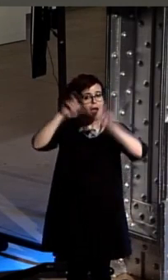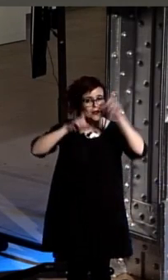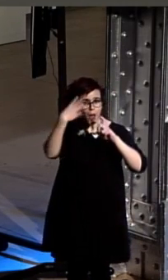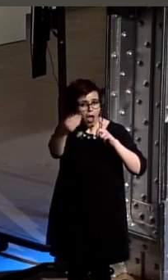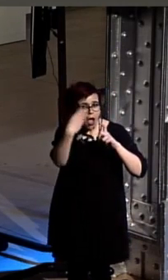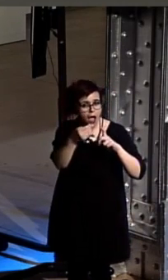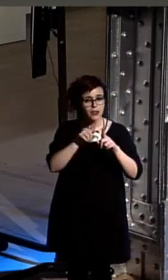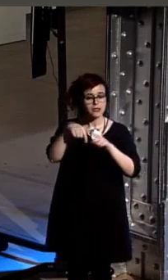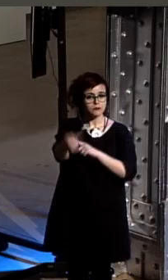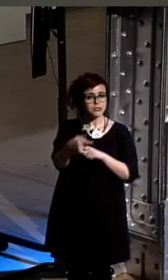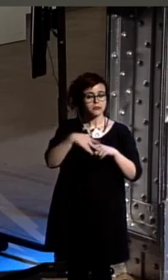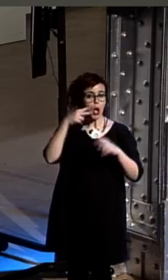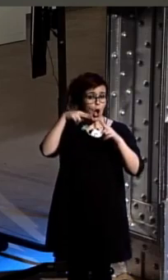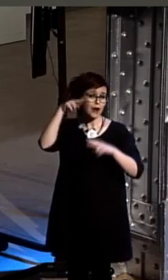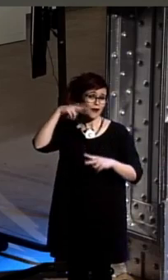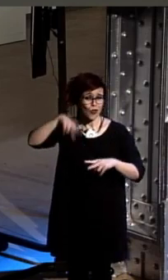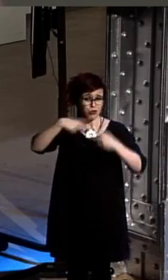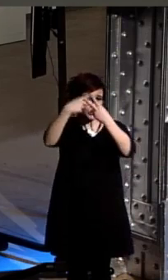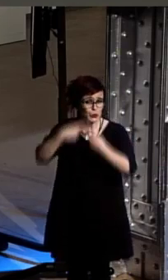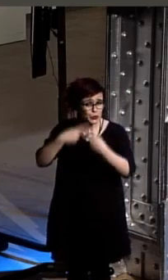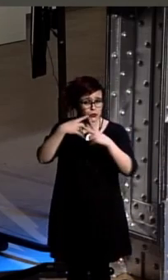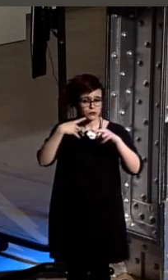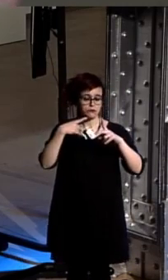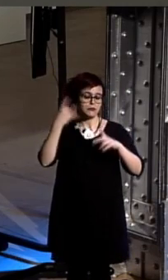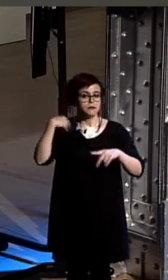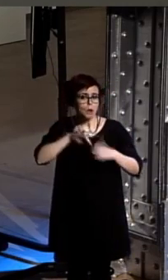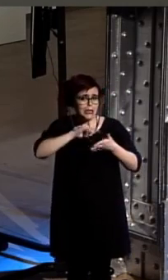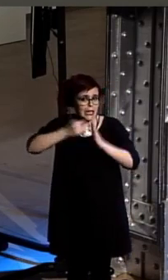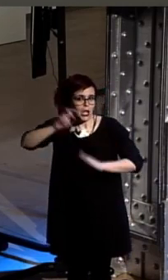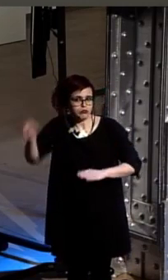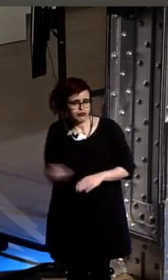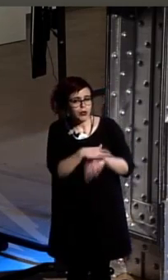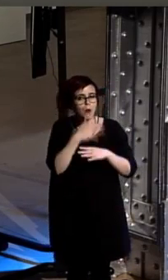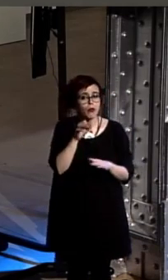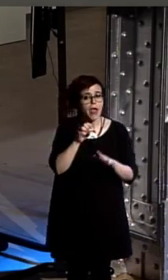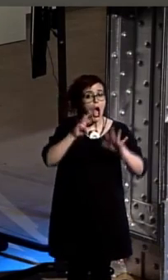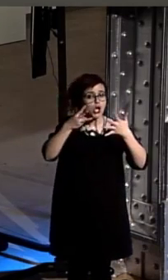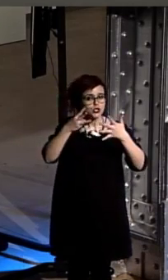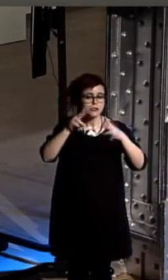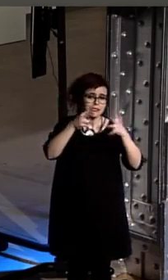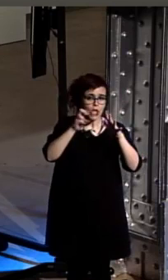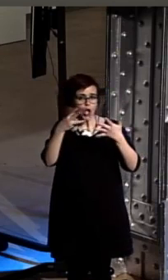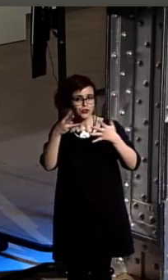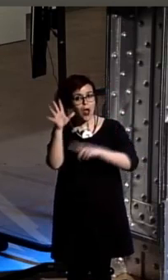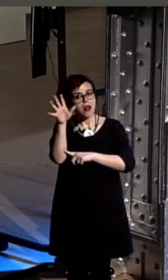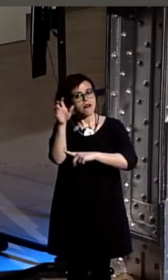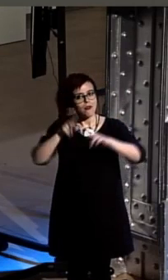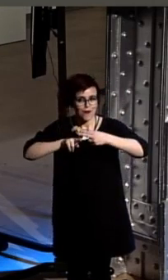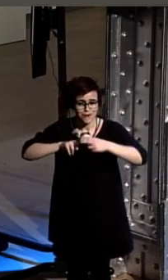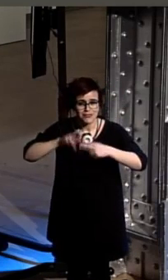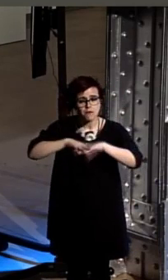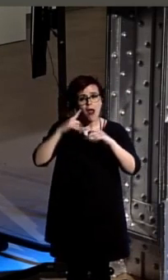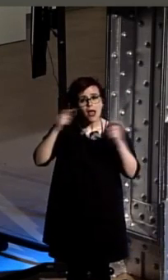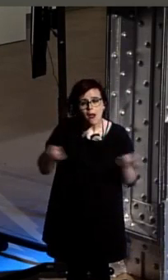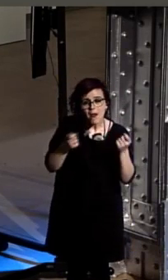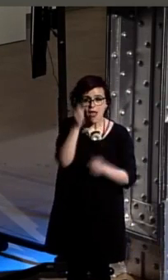facial y otras de tipo de técnicas, seguramente unas 7 o 8 herramientas implícitas, neuroherramientas, en la